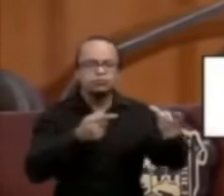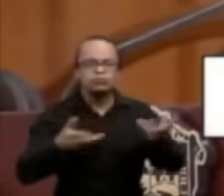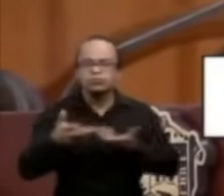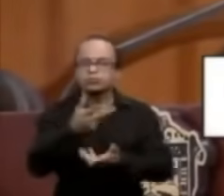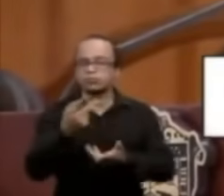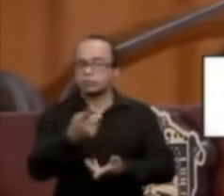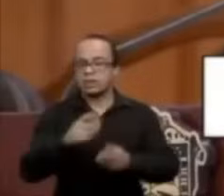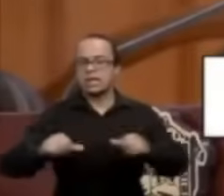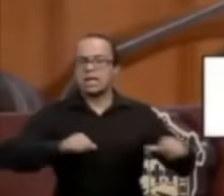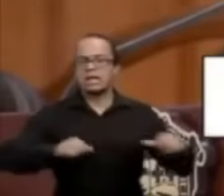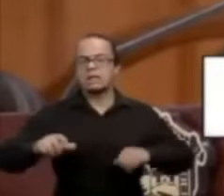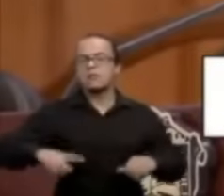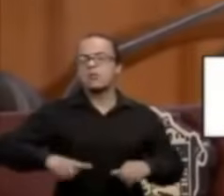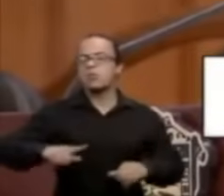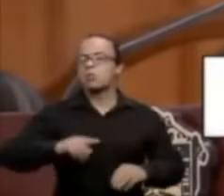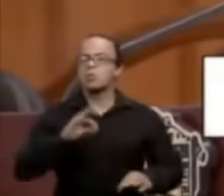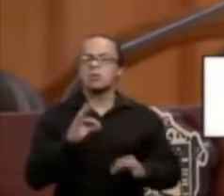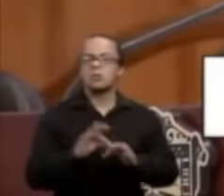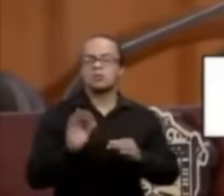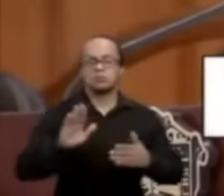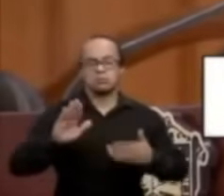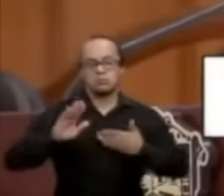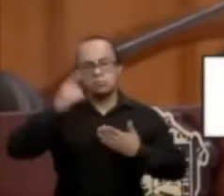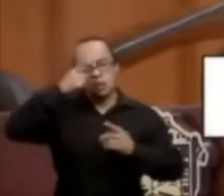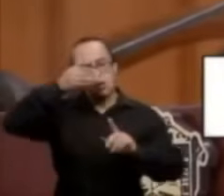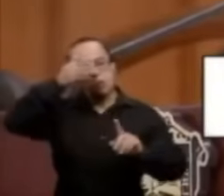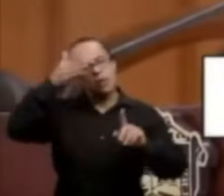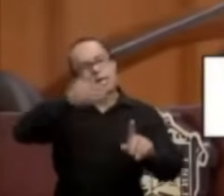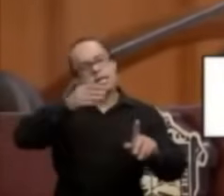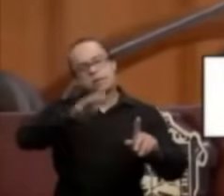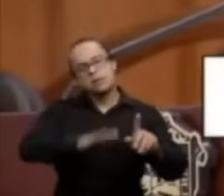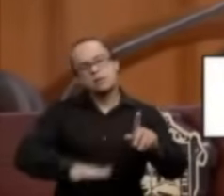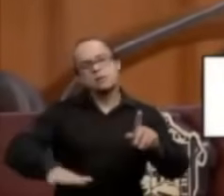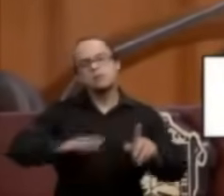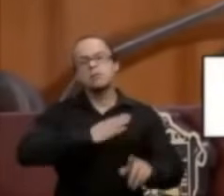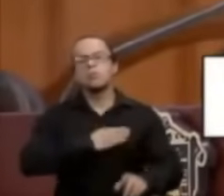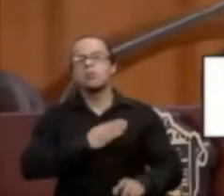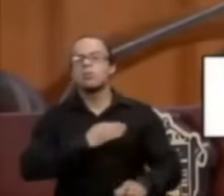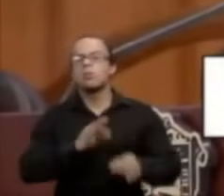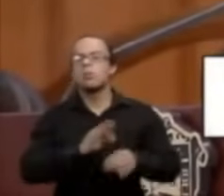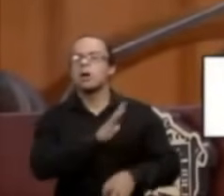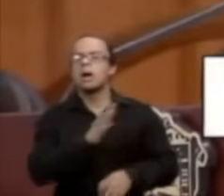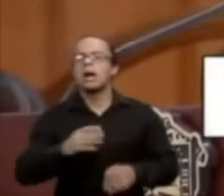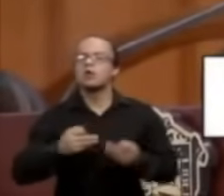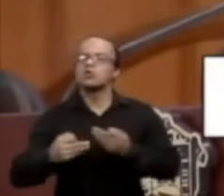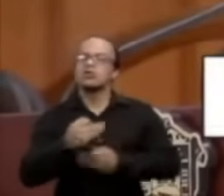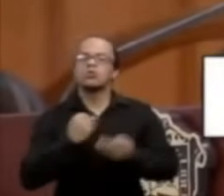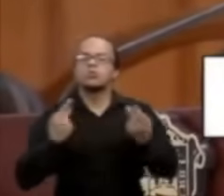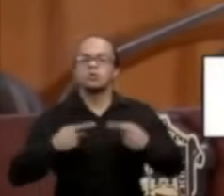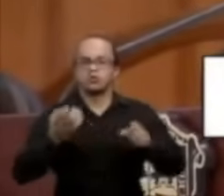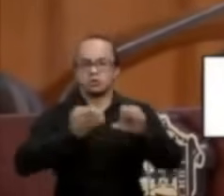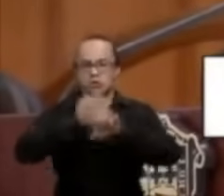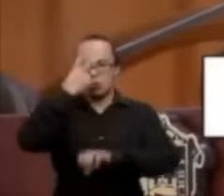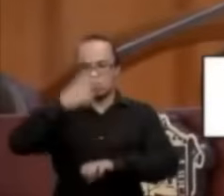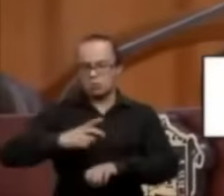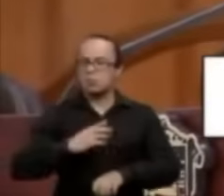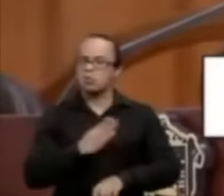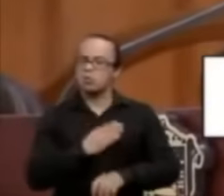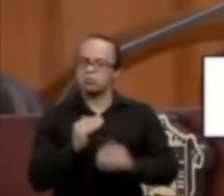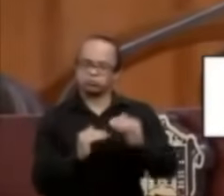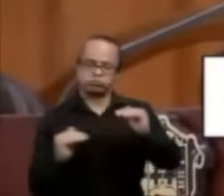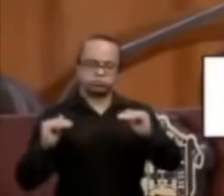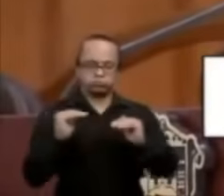acción gubernamental enfocada en garantizar el bienestar de todas y todos los mexiquenses sin que